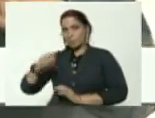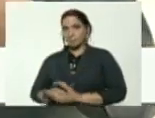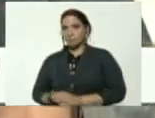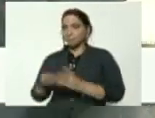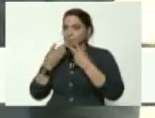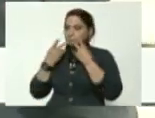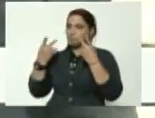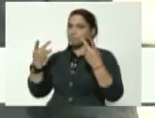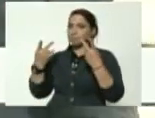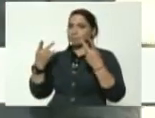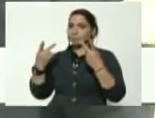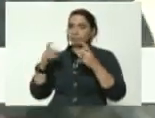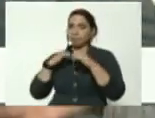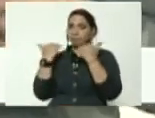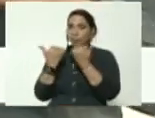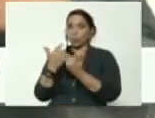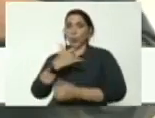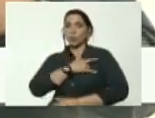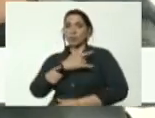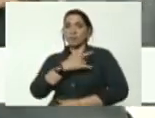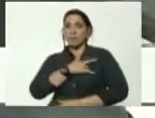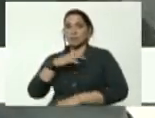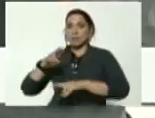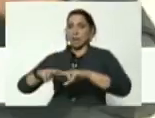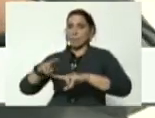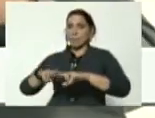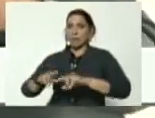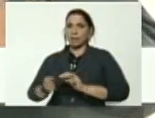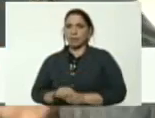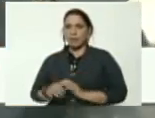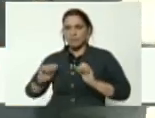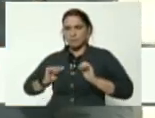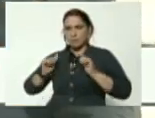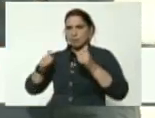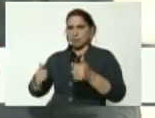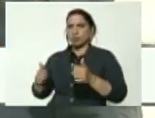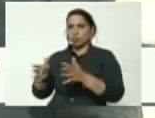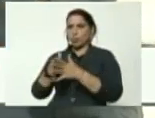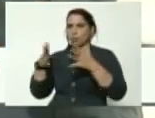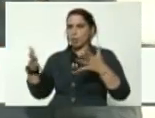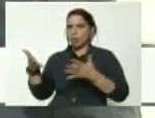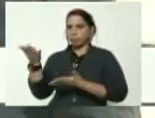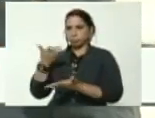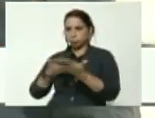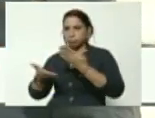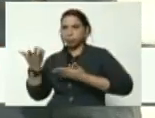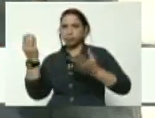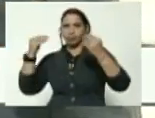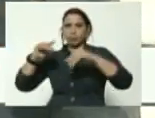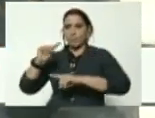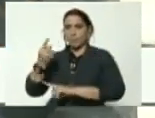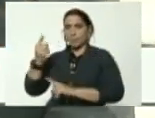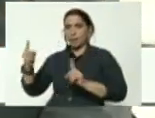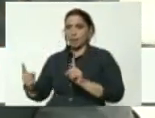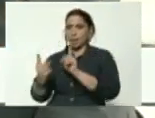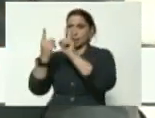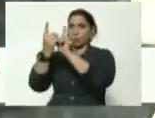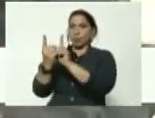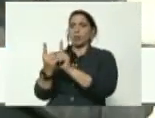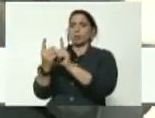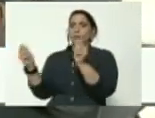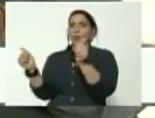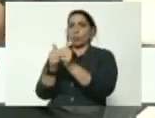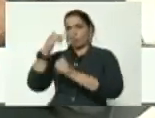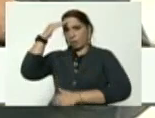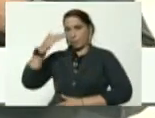dio en el aula magna de la Universidad de La Habana, que dio inicio a una gran relación, al primer encuentro con el comandante Fidel Castro